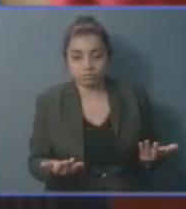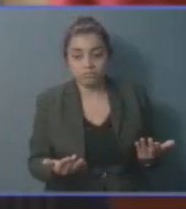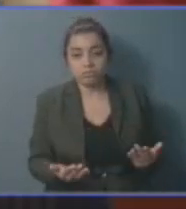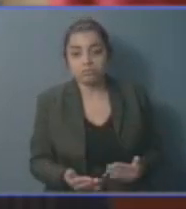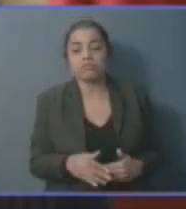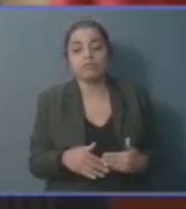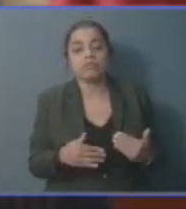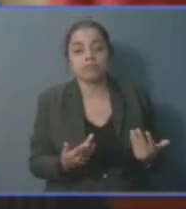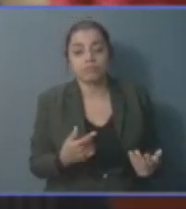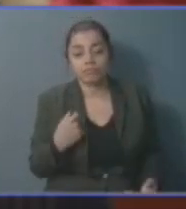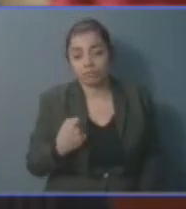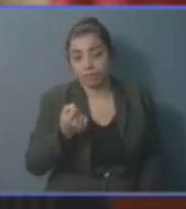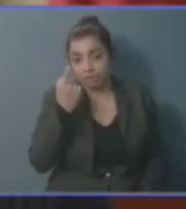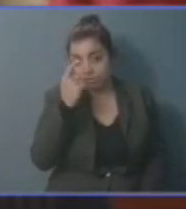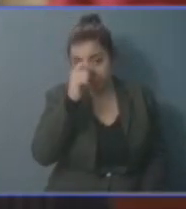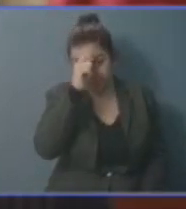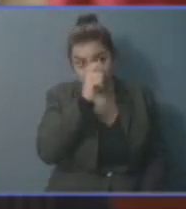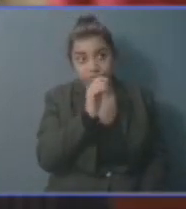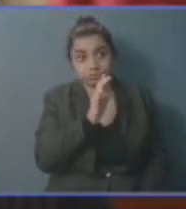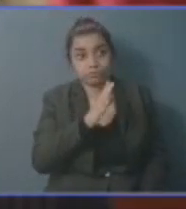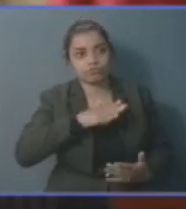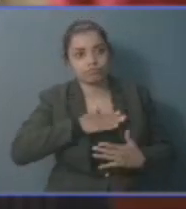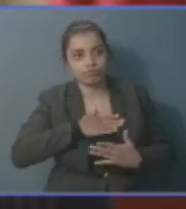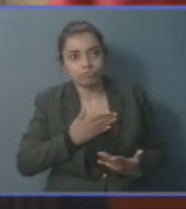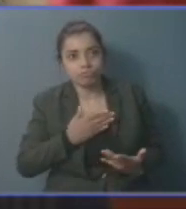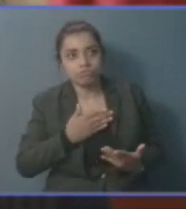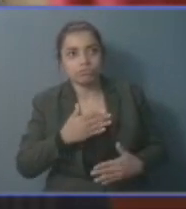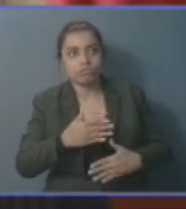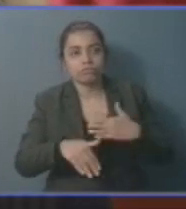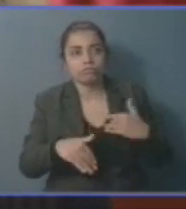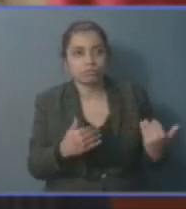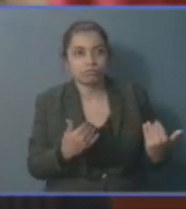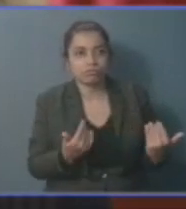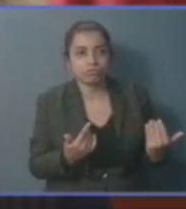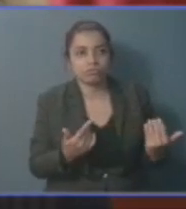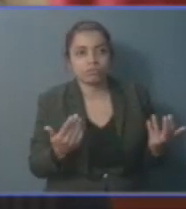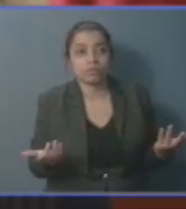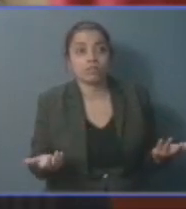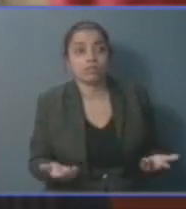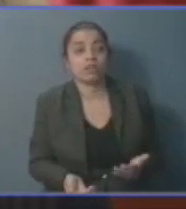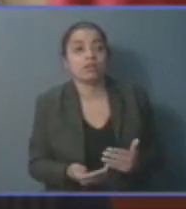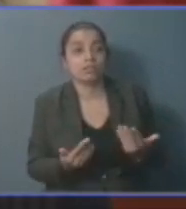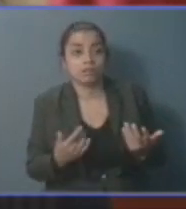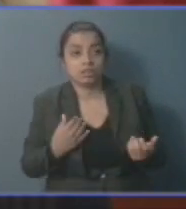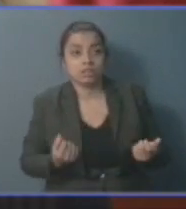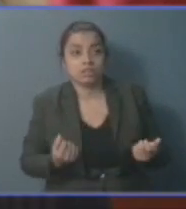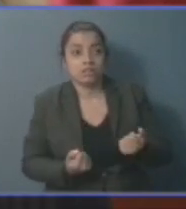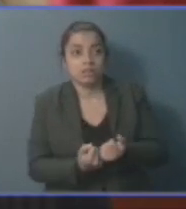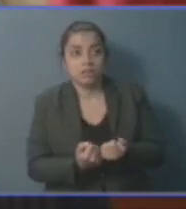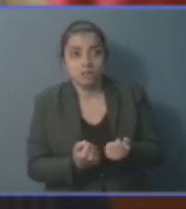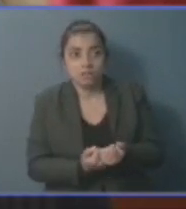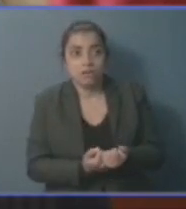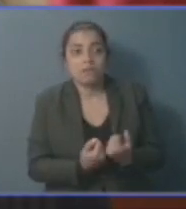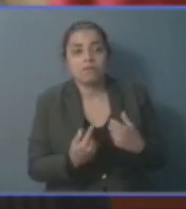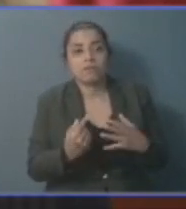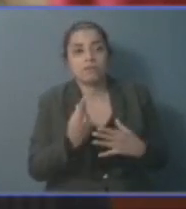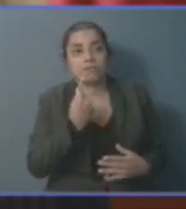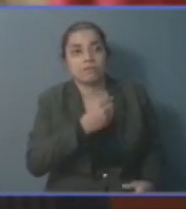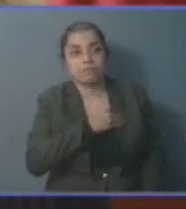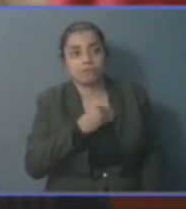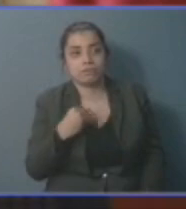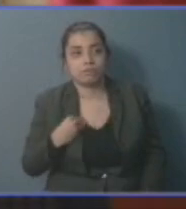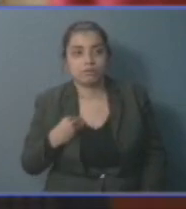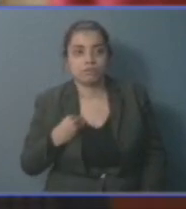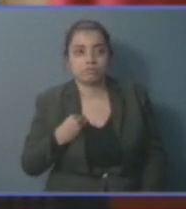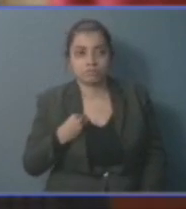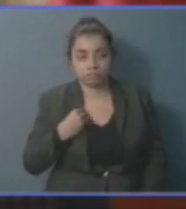que reconocemos su vocación, carisma y entrega a los demás, por lo que nos solidarizamos con los médicos y